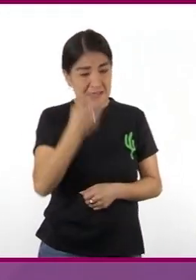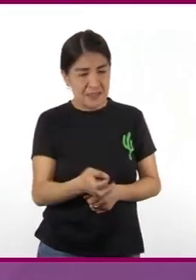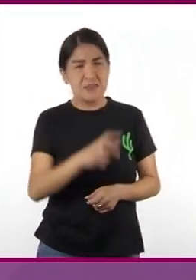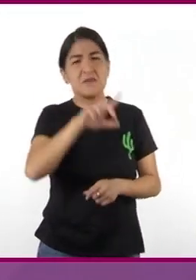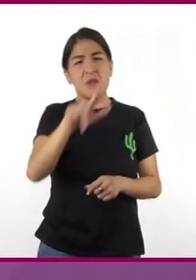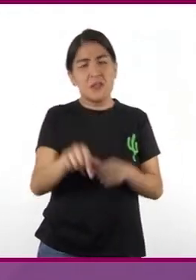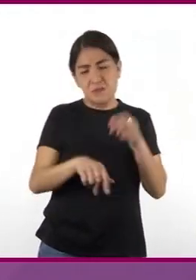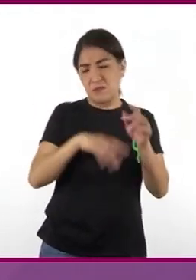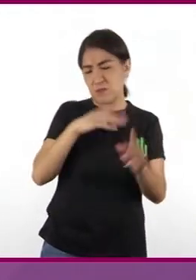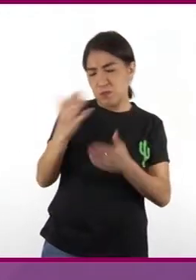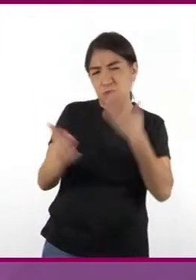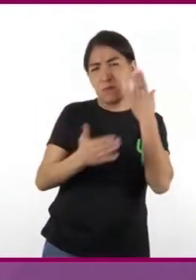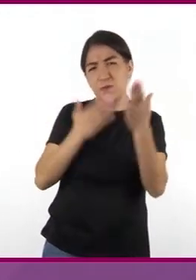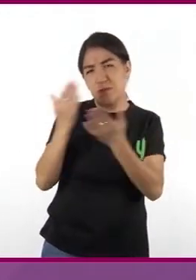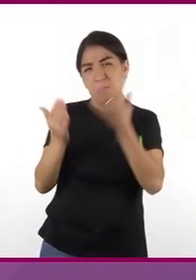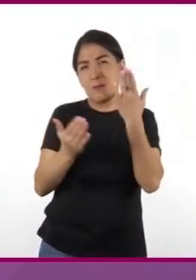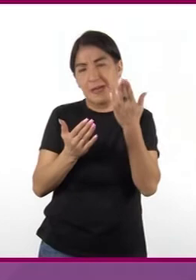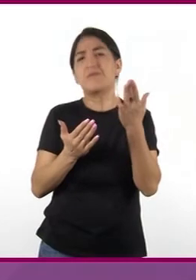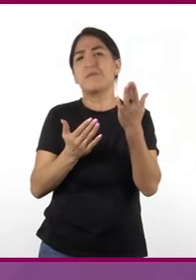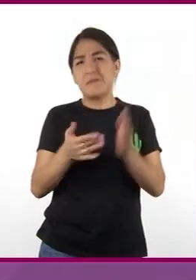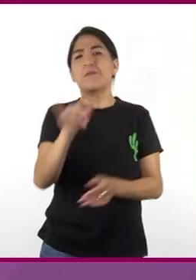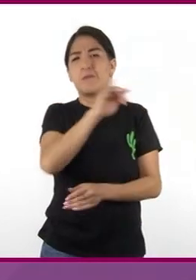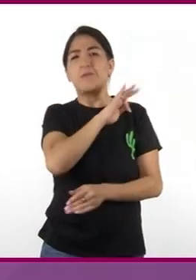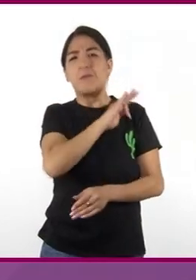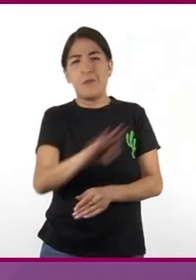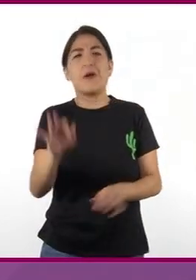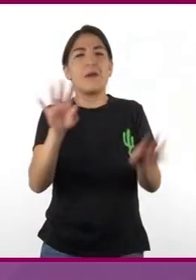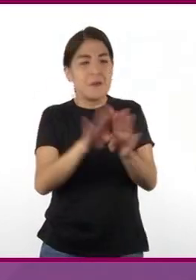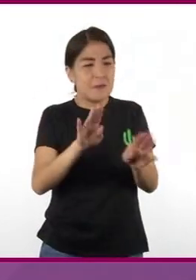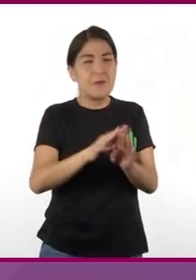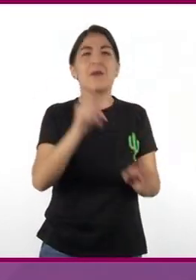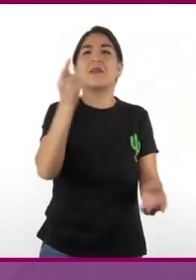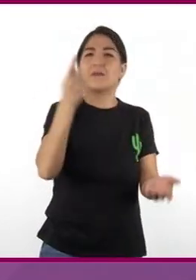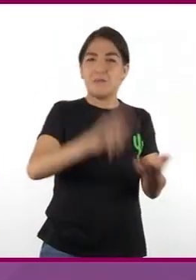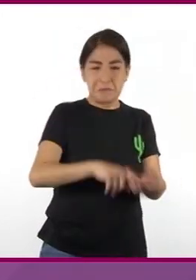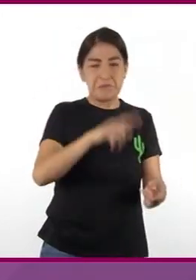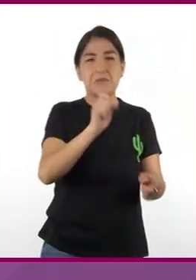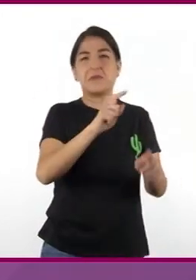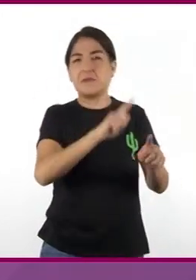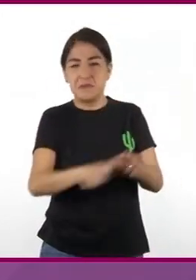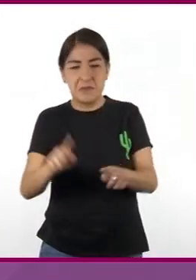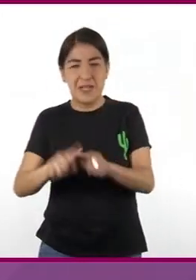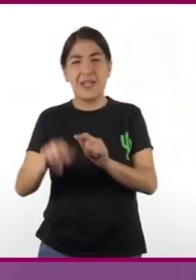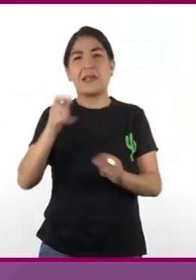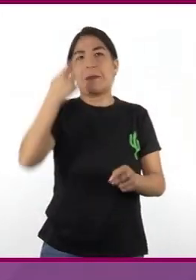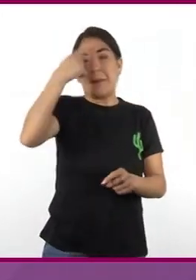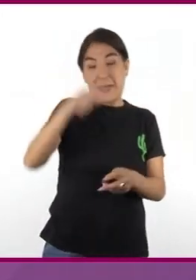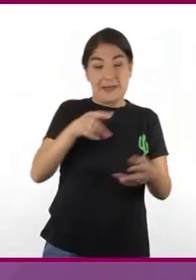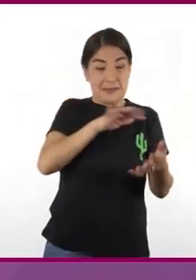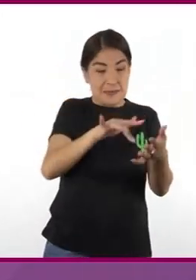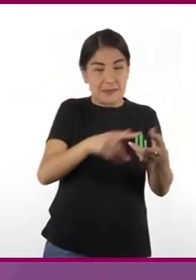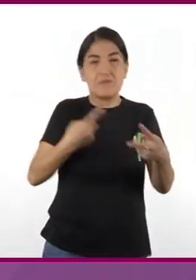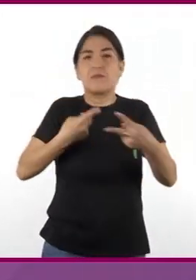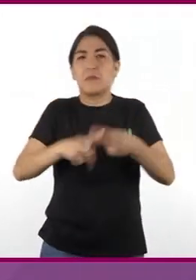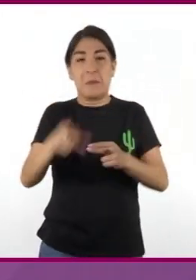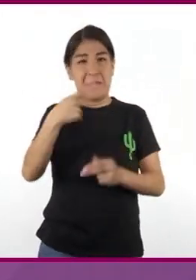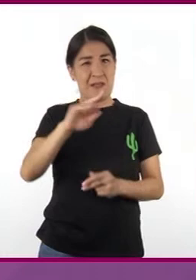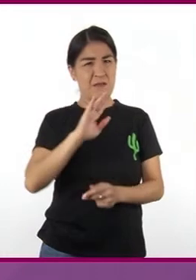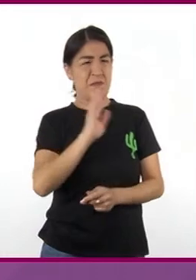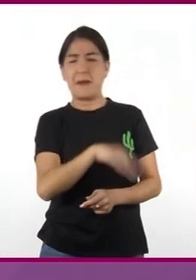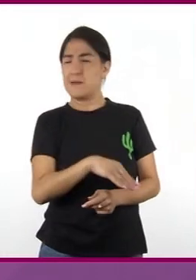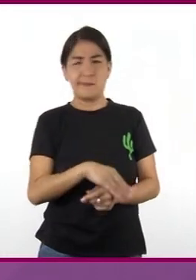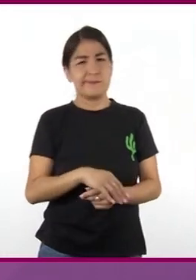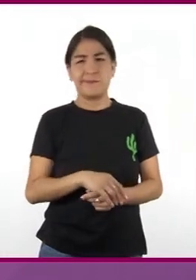podemos concluir que sí puede haber muchos textos introductorios, pero que ello no es necesariamente malo.